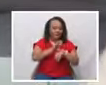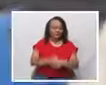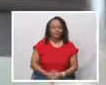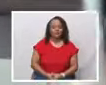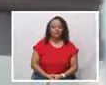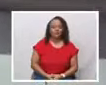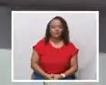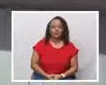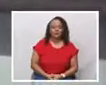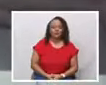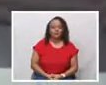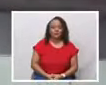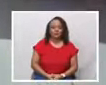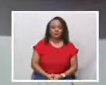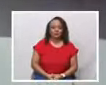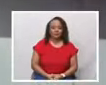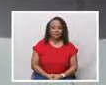¡Pura vida!